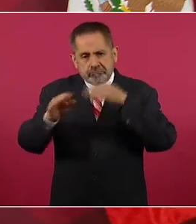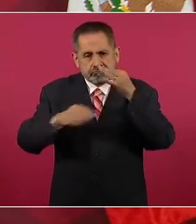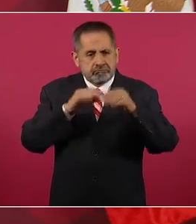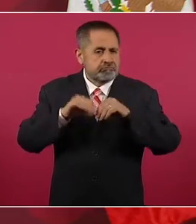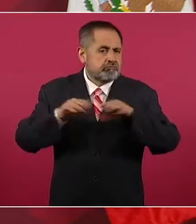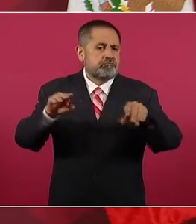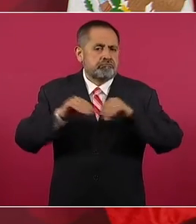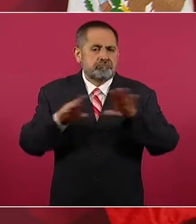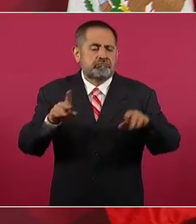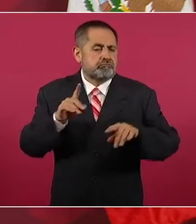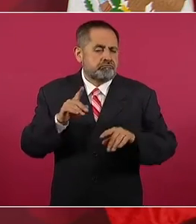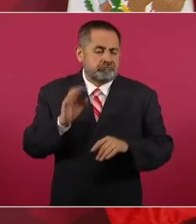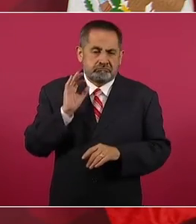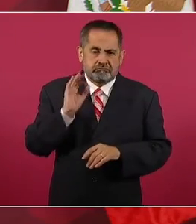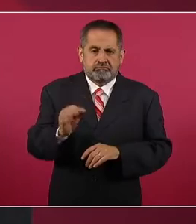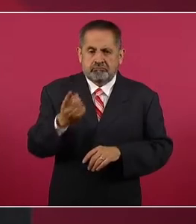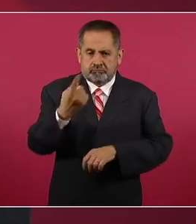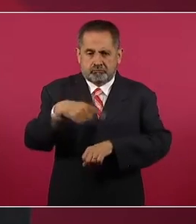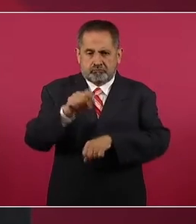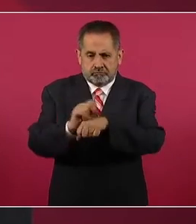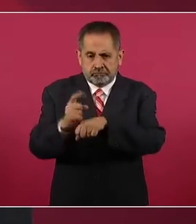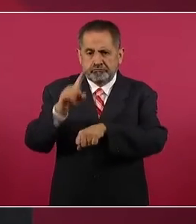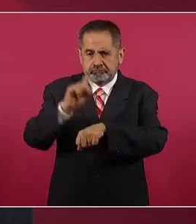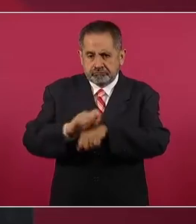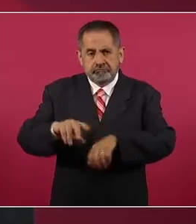datos cada semana